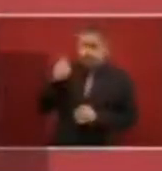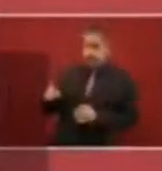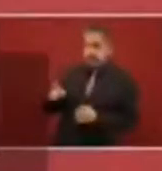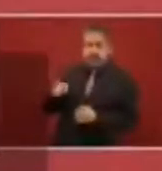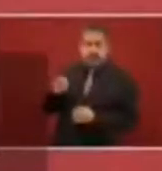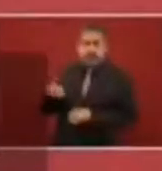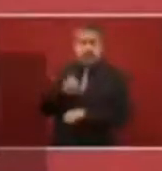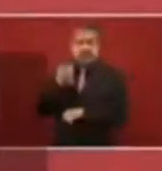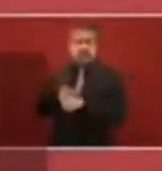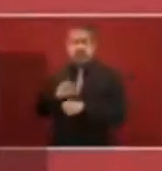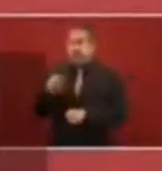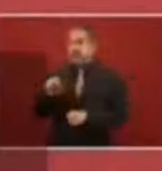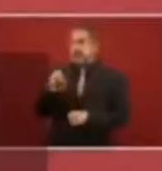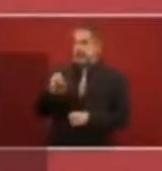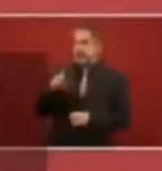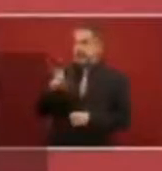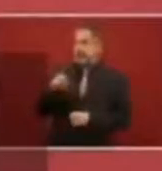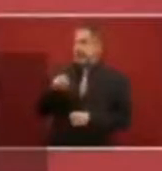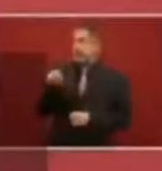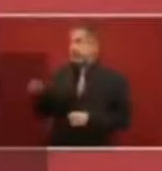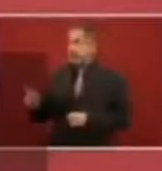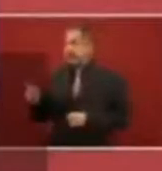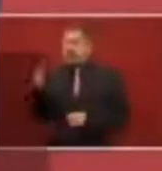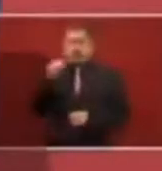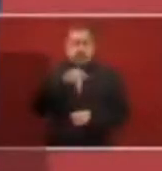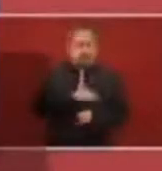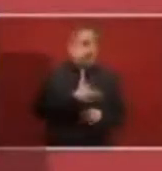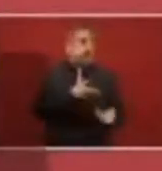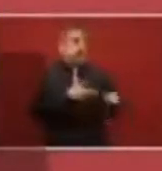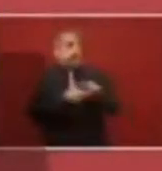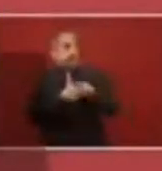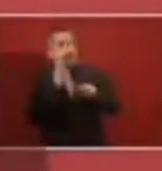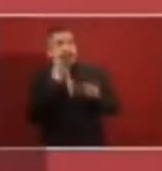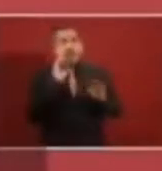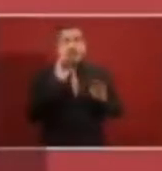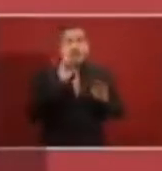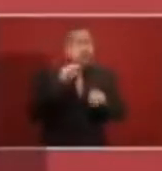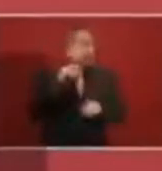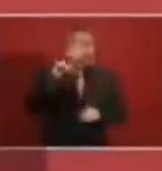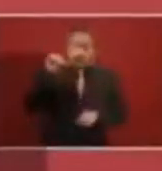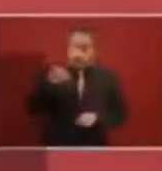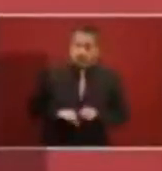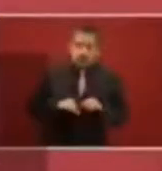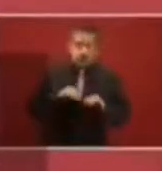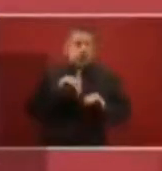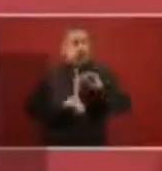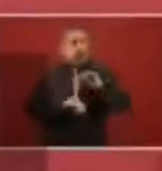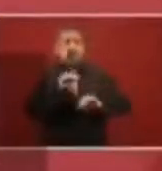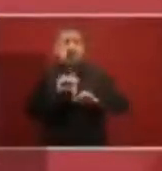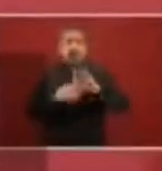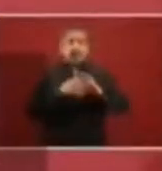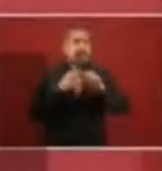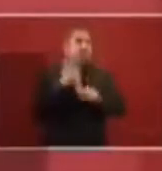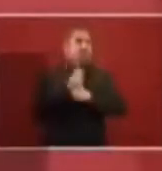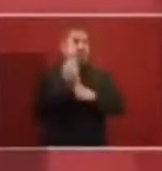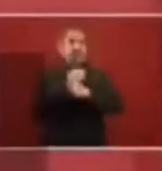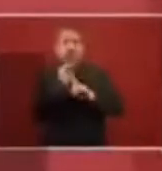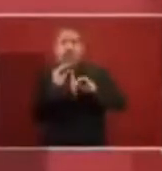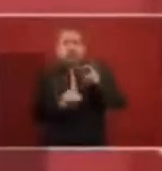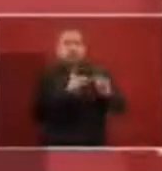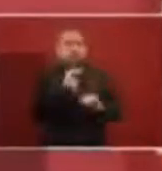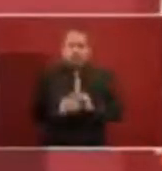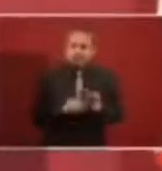de defensa para que lo reciba y de inmediato comience y su equipamiento